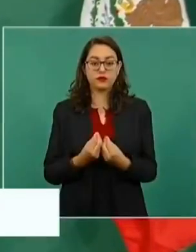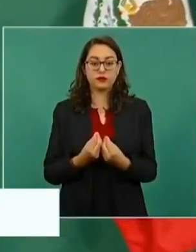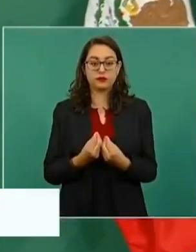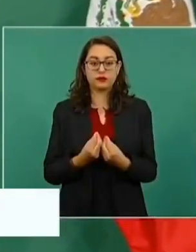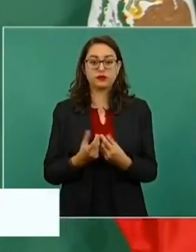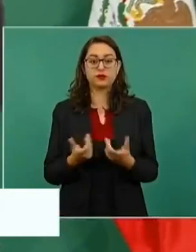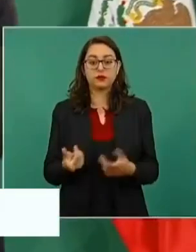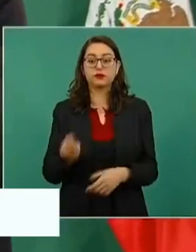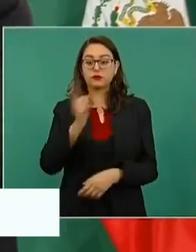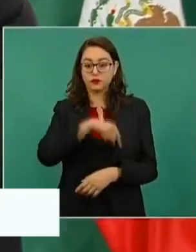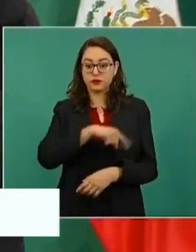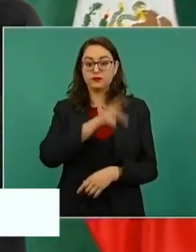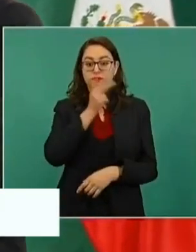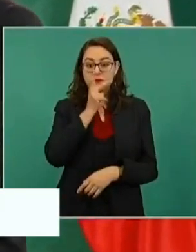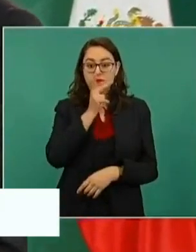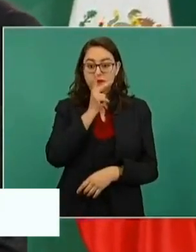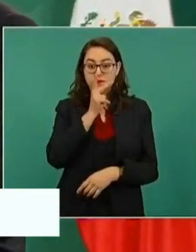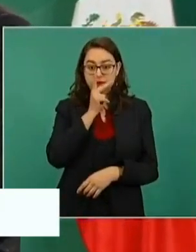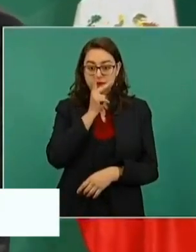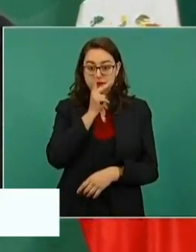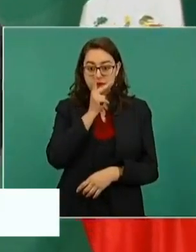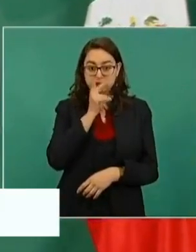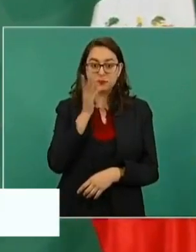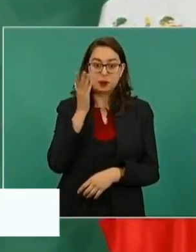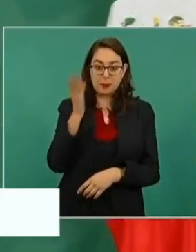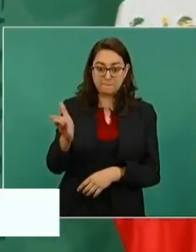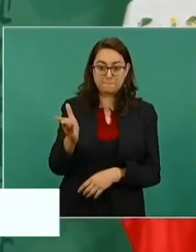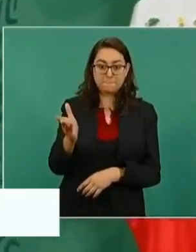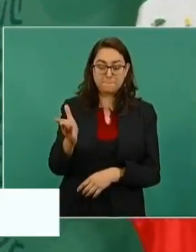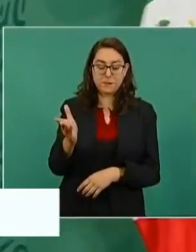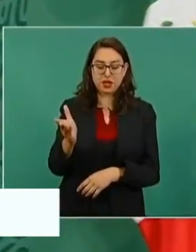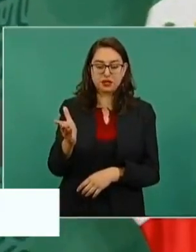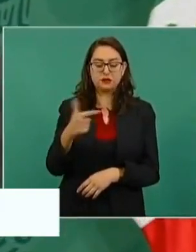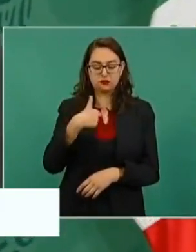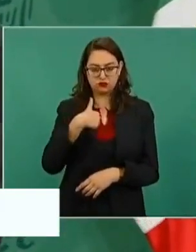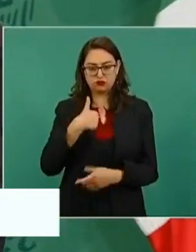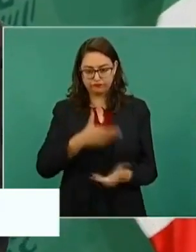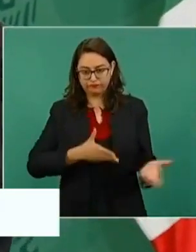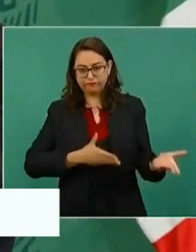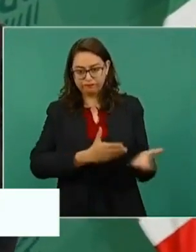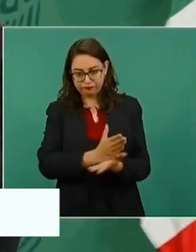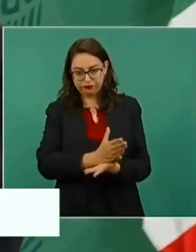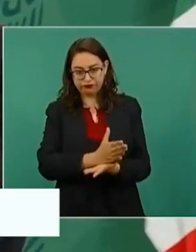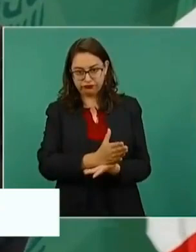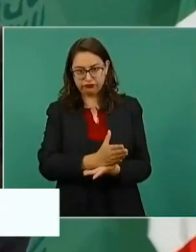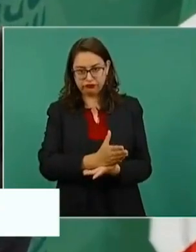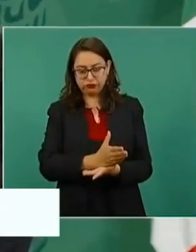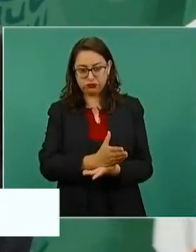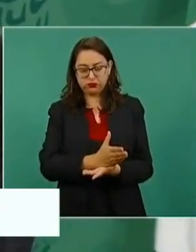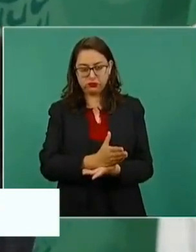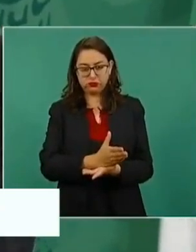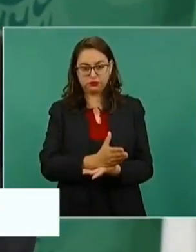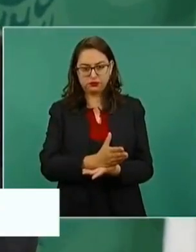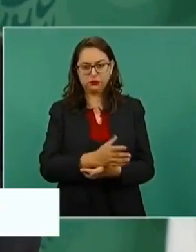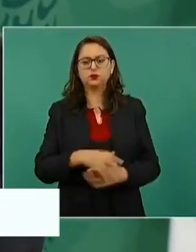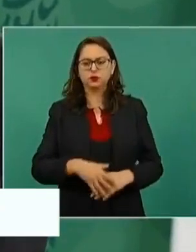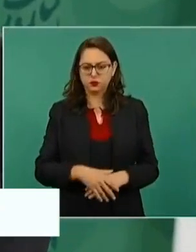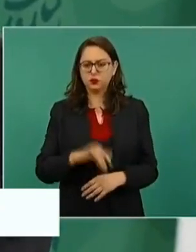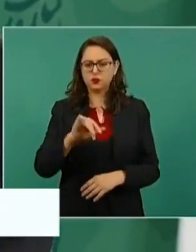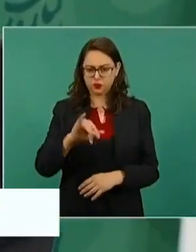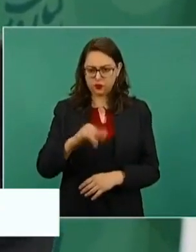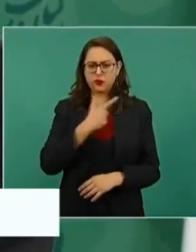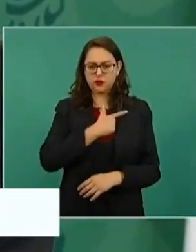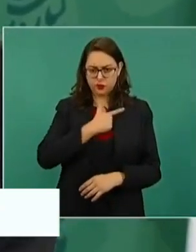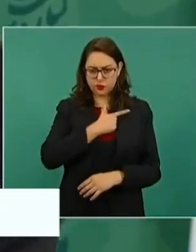Me enteré que el papá pidió que interviniéramos, lo vamos a